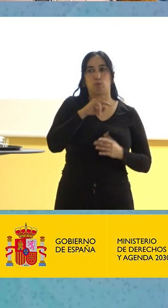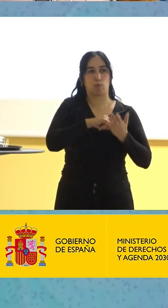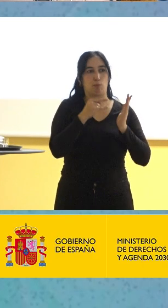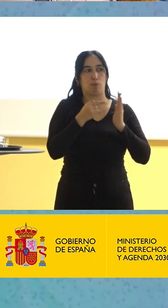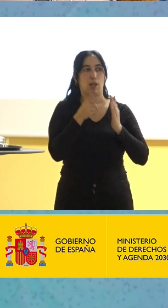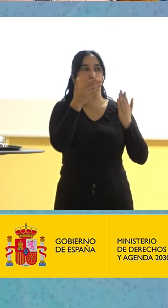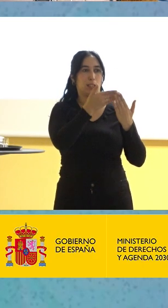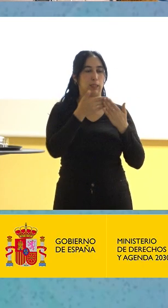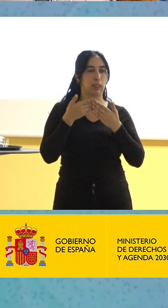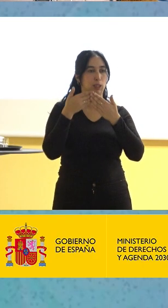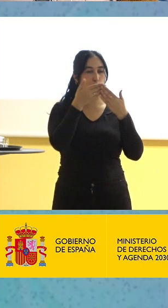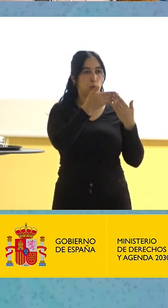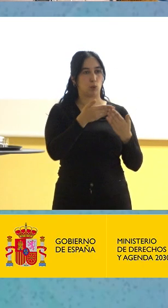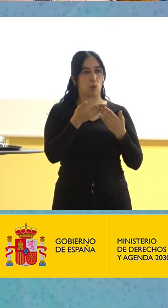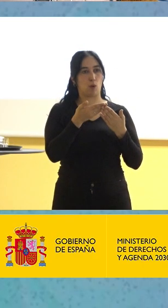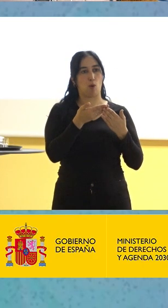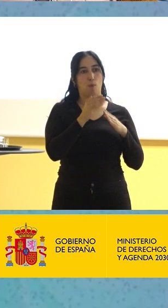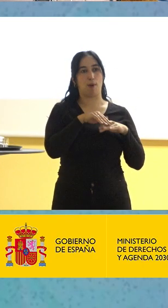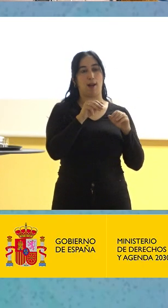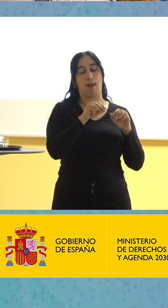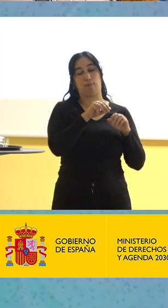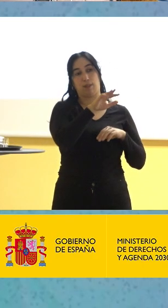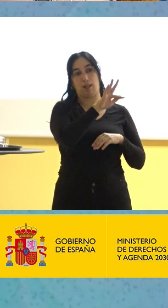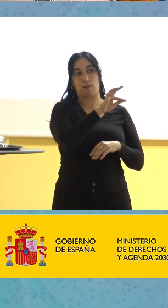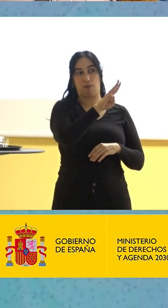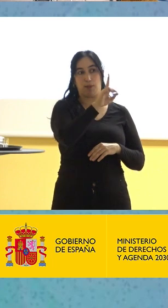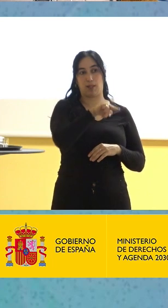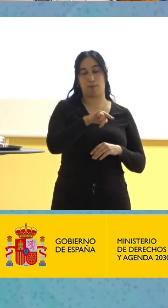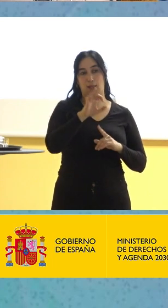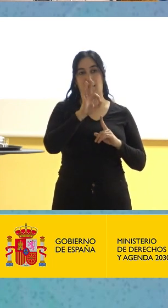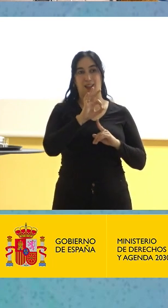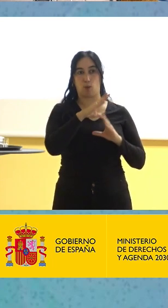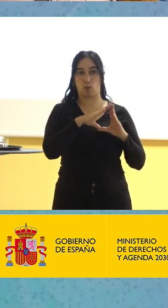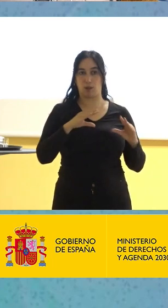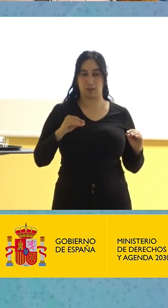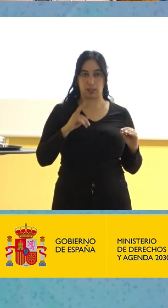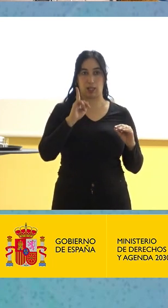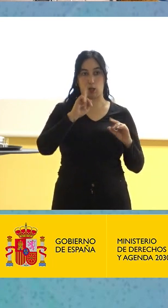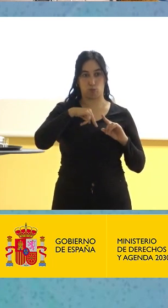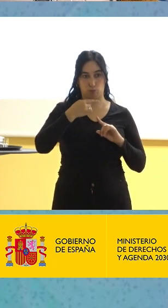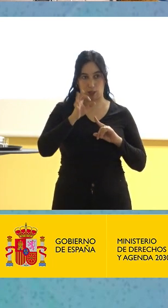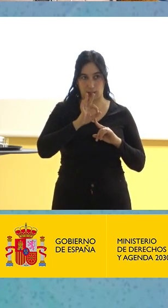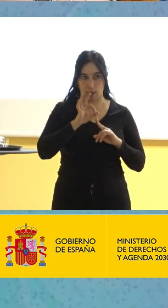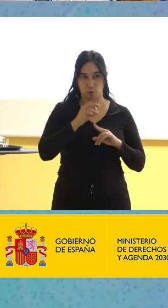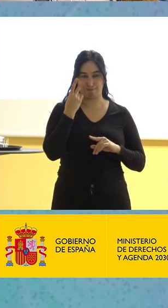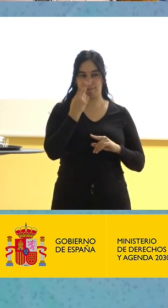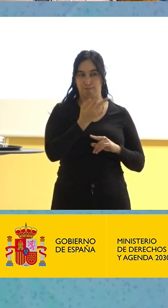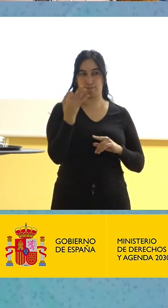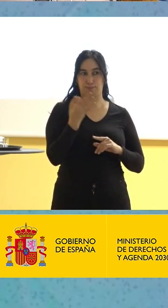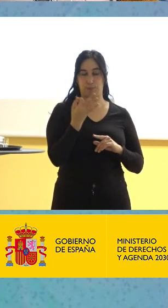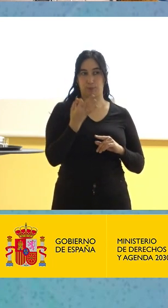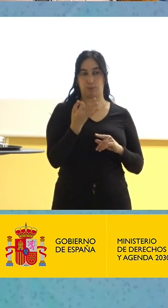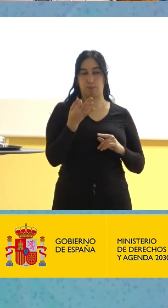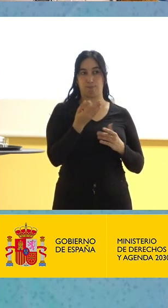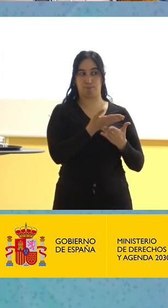planes de estudio, tanto en formación profesional como en grados universitarios y posgrados, que prácticamente